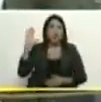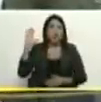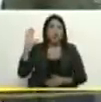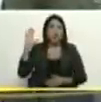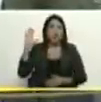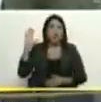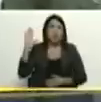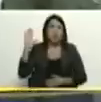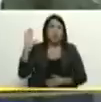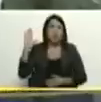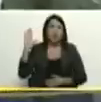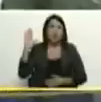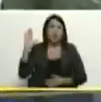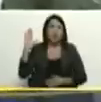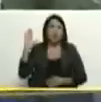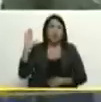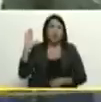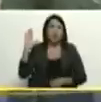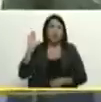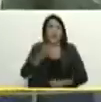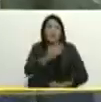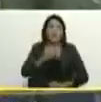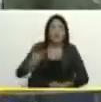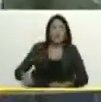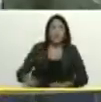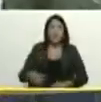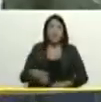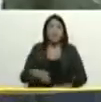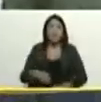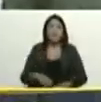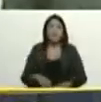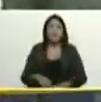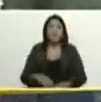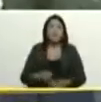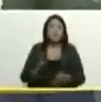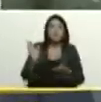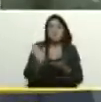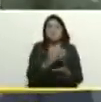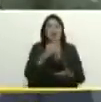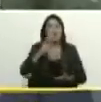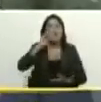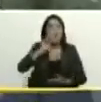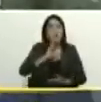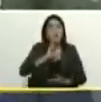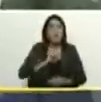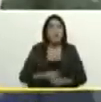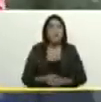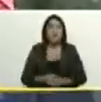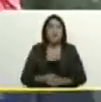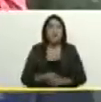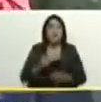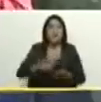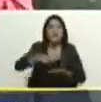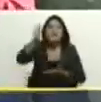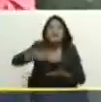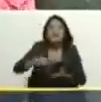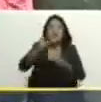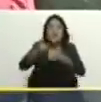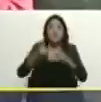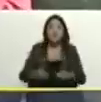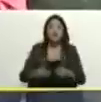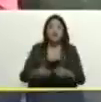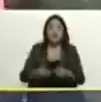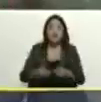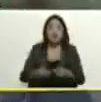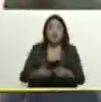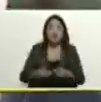el acto de agresión a Bolívar y la firma del decreto para disolver todos